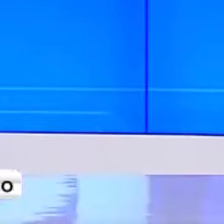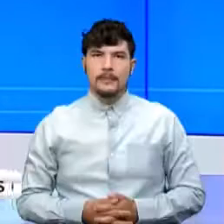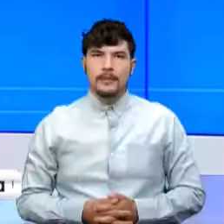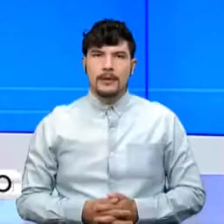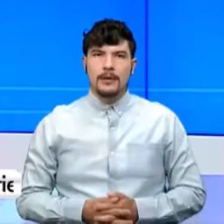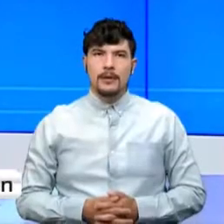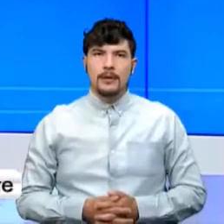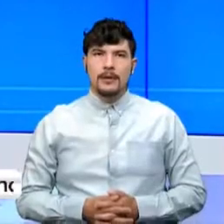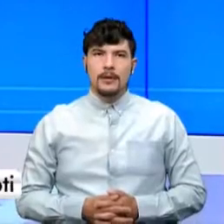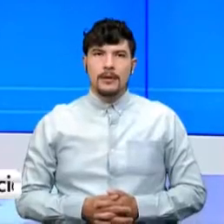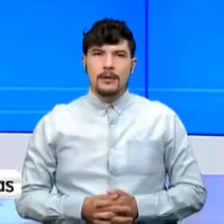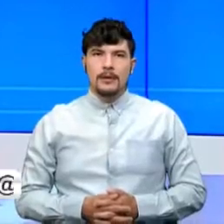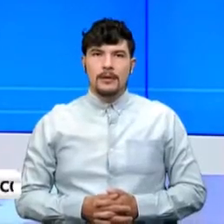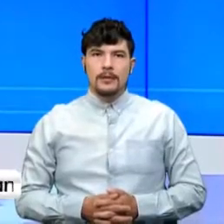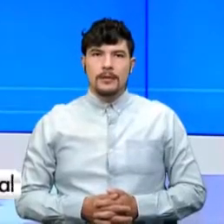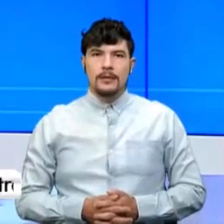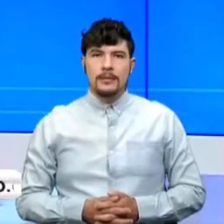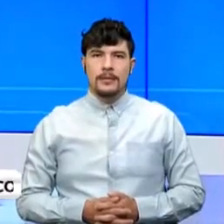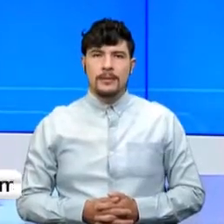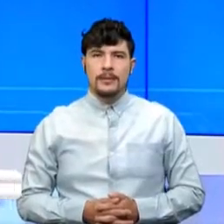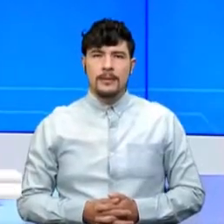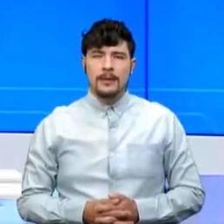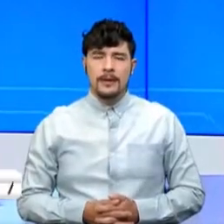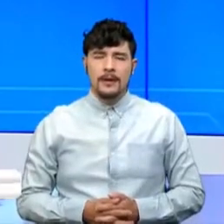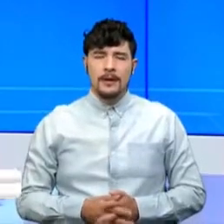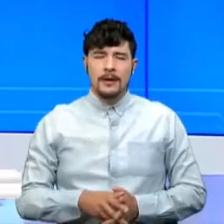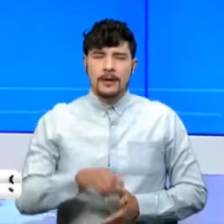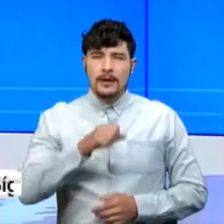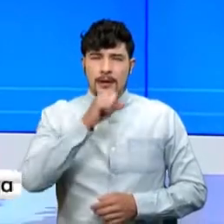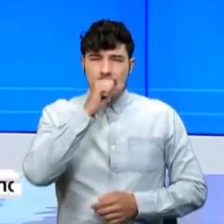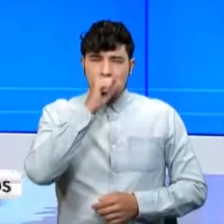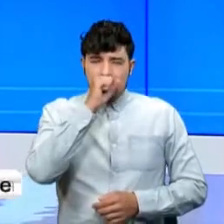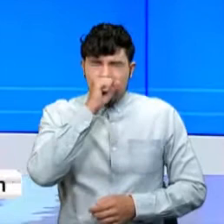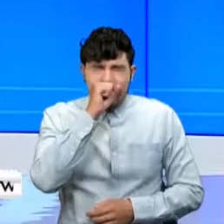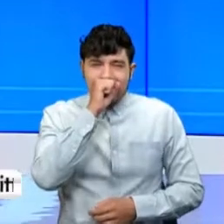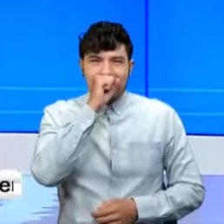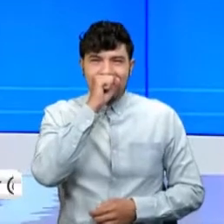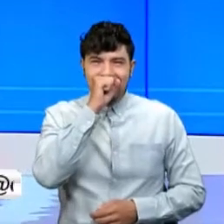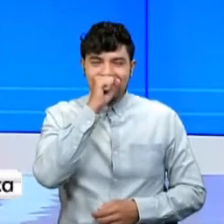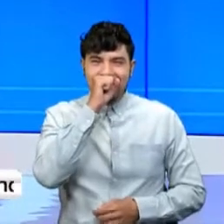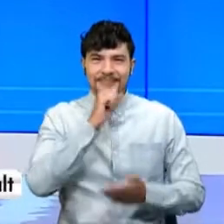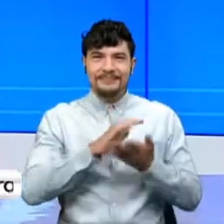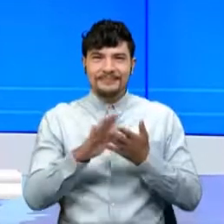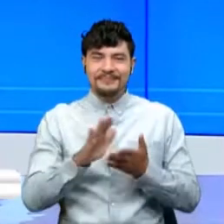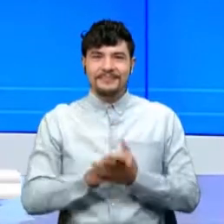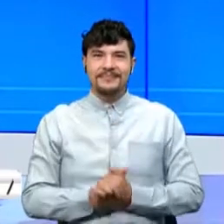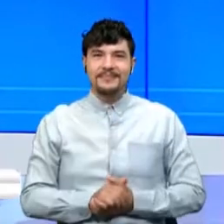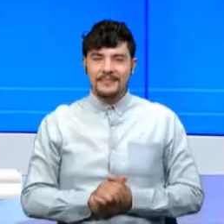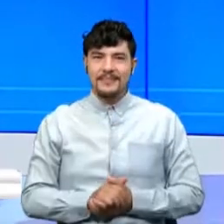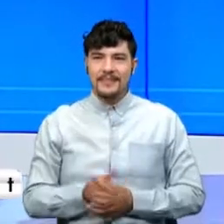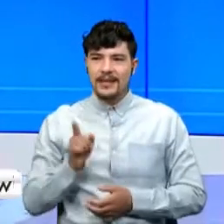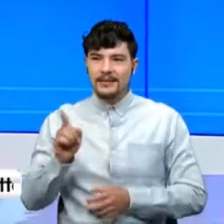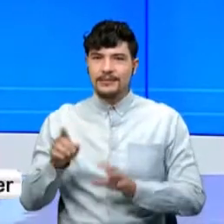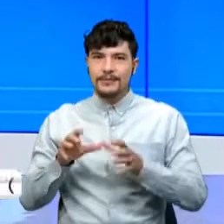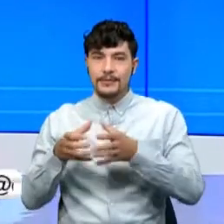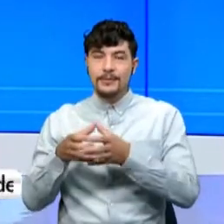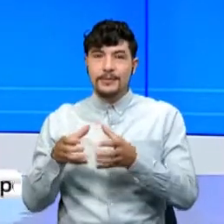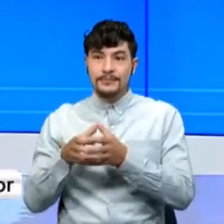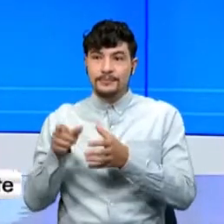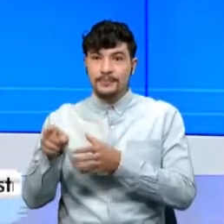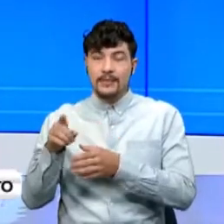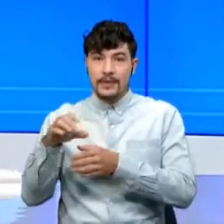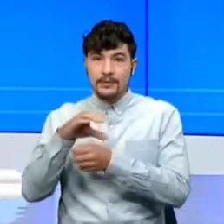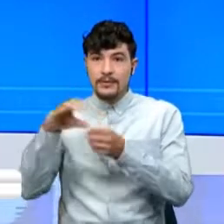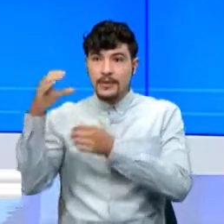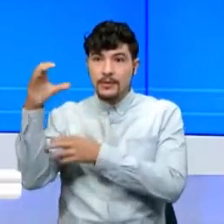Una brigada especial realiza hoy en Cúcuta la Agencia Nacional de Empleo para cientos de personas, hombres y mujeres, que buscan un trabajo formal